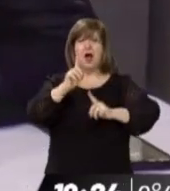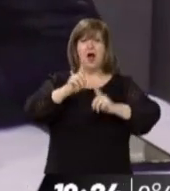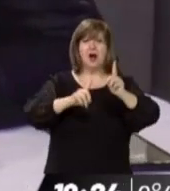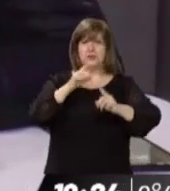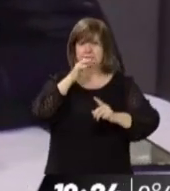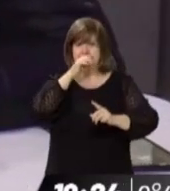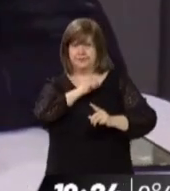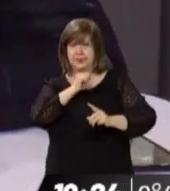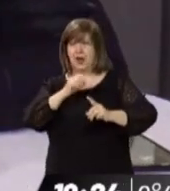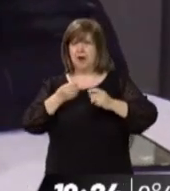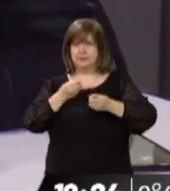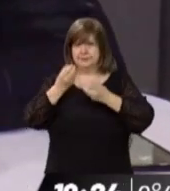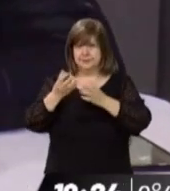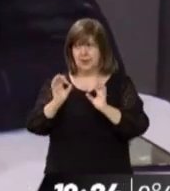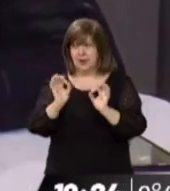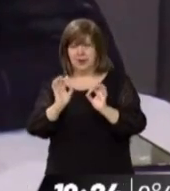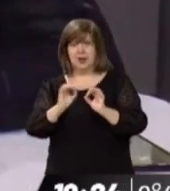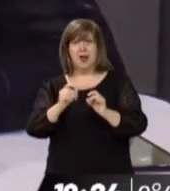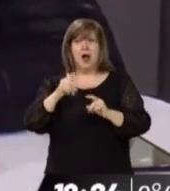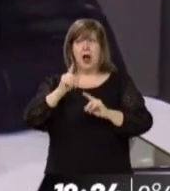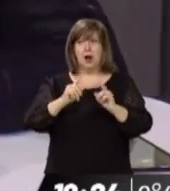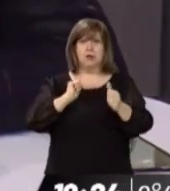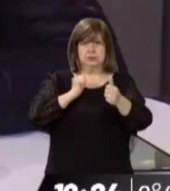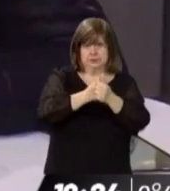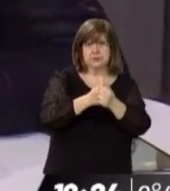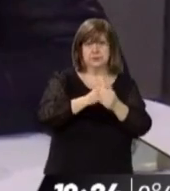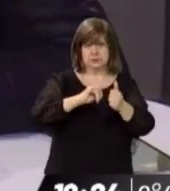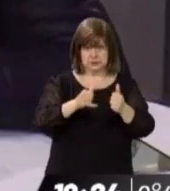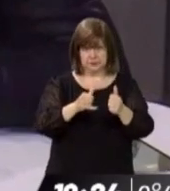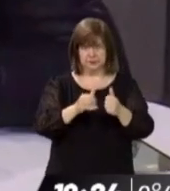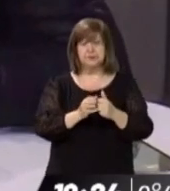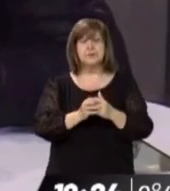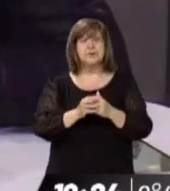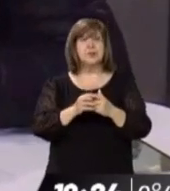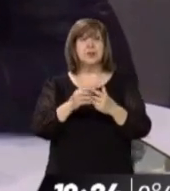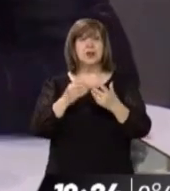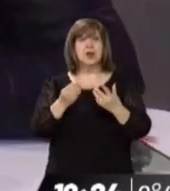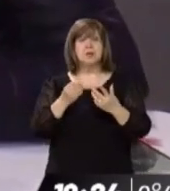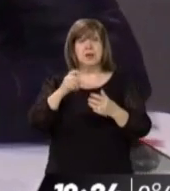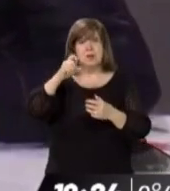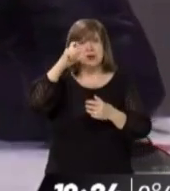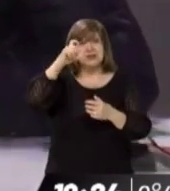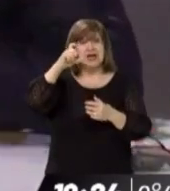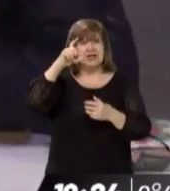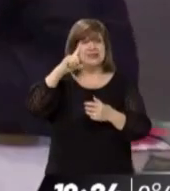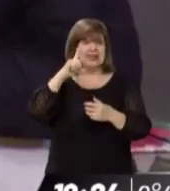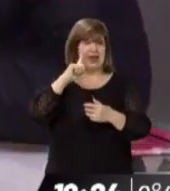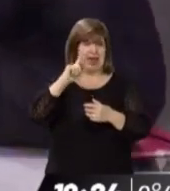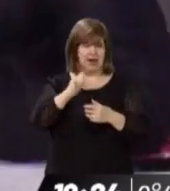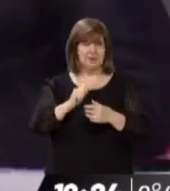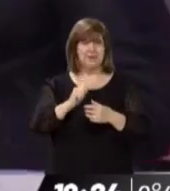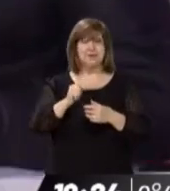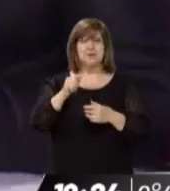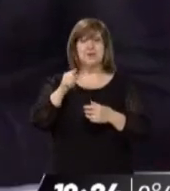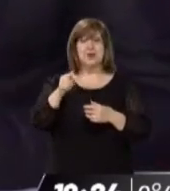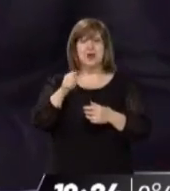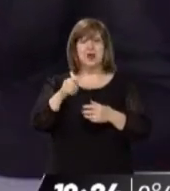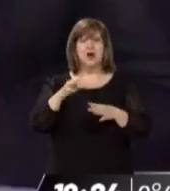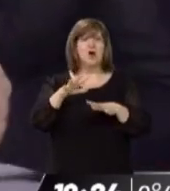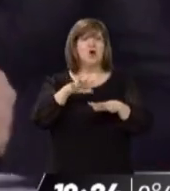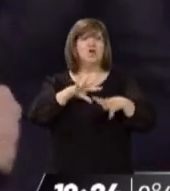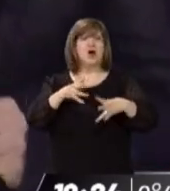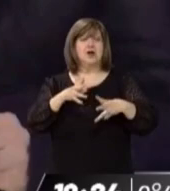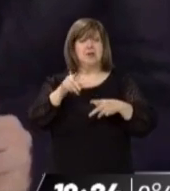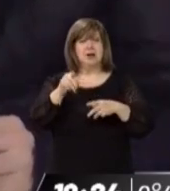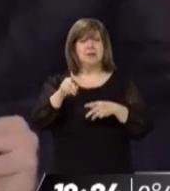por omisión y otras por haber cometido también aquellos hechos Cecilia nos va a hablar acerca de esta